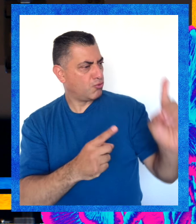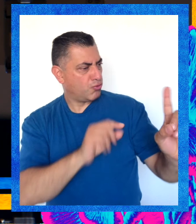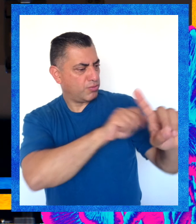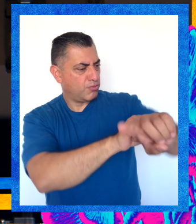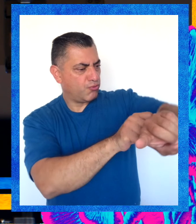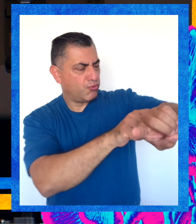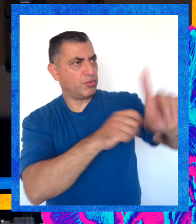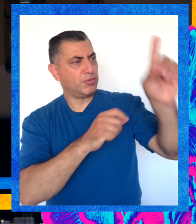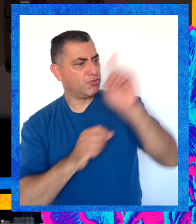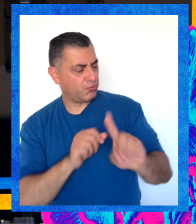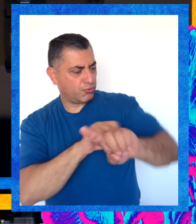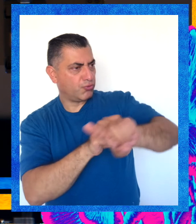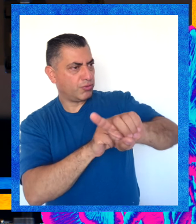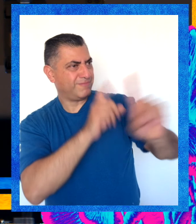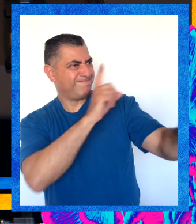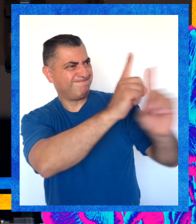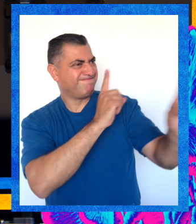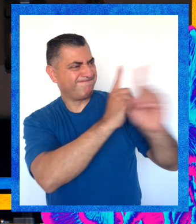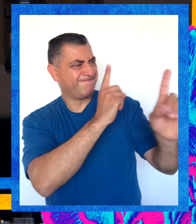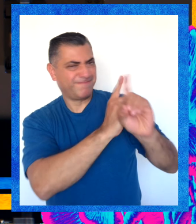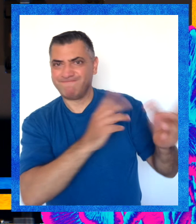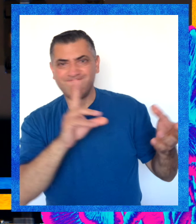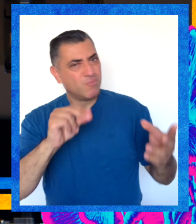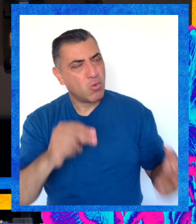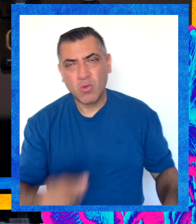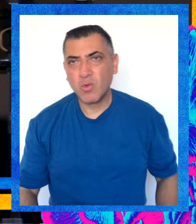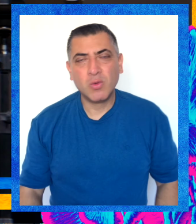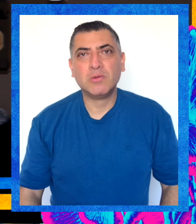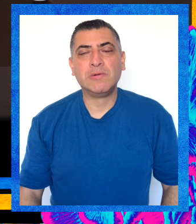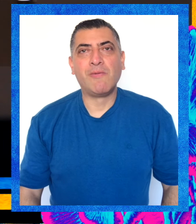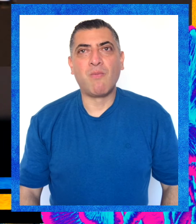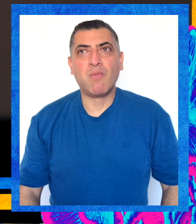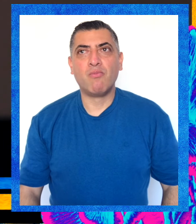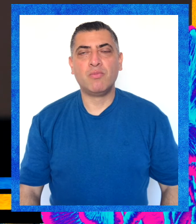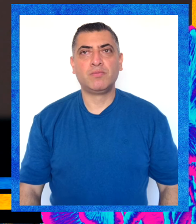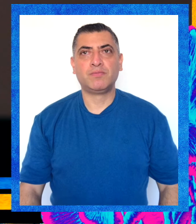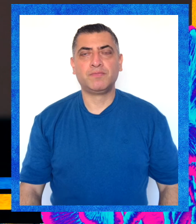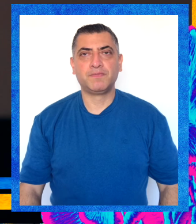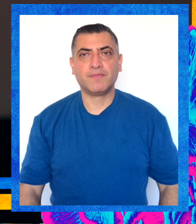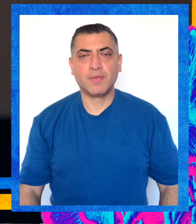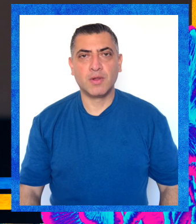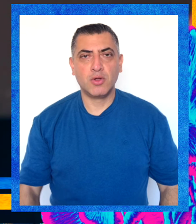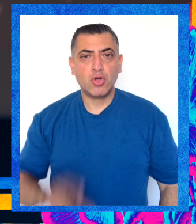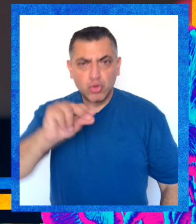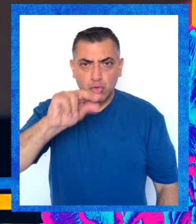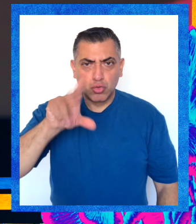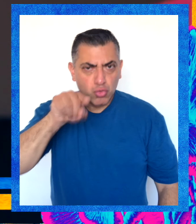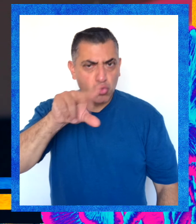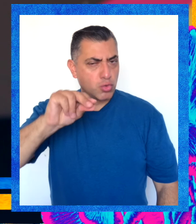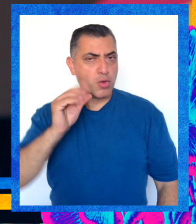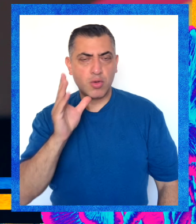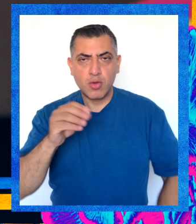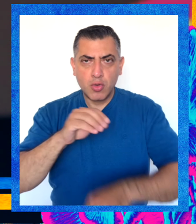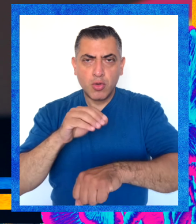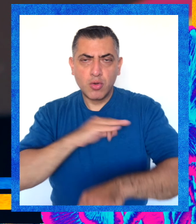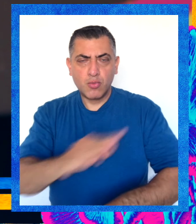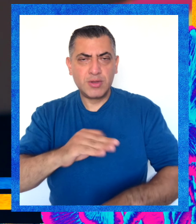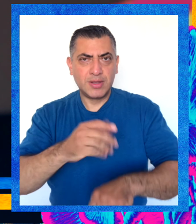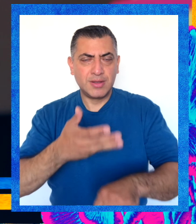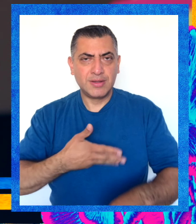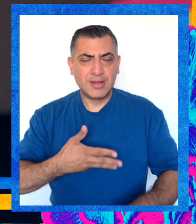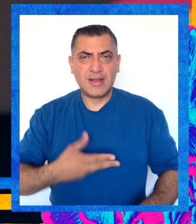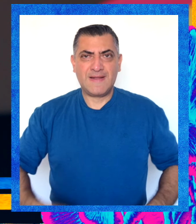eran ellos mismos así la gente hoy en día tú no puedes tener vida eterna y vida en abundancia hasta que